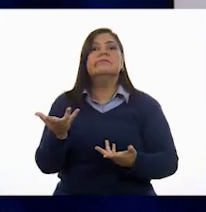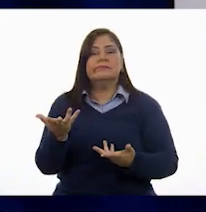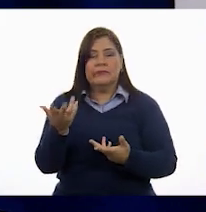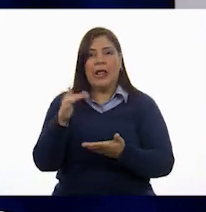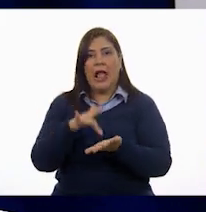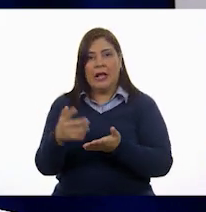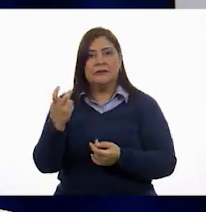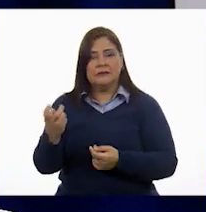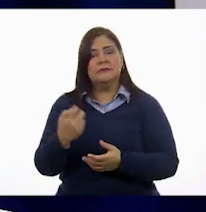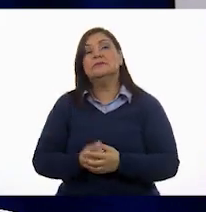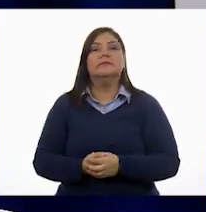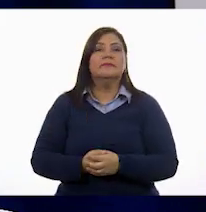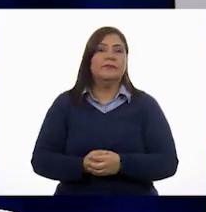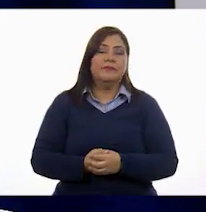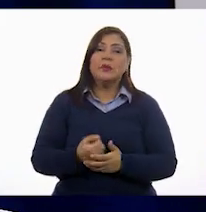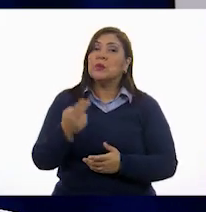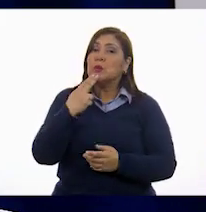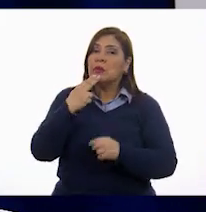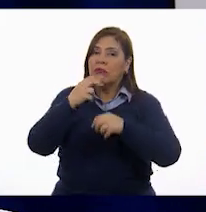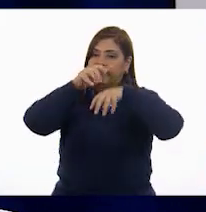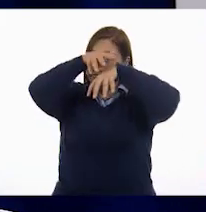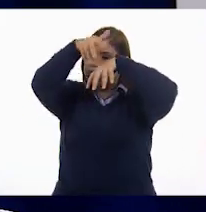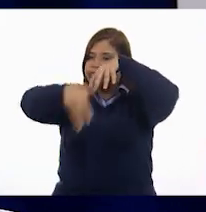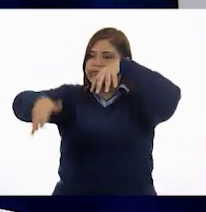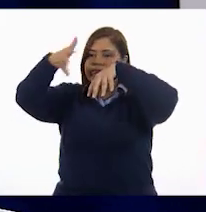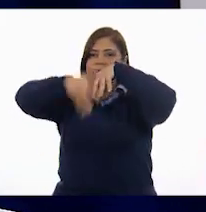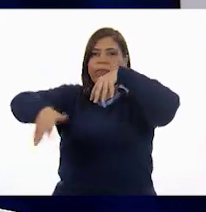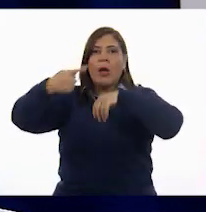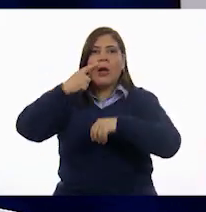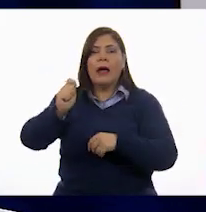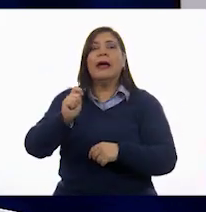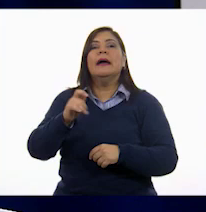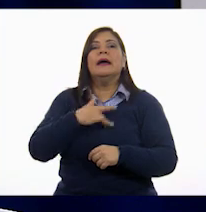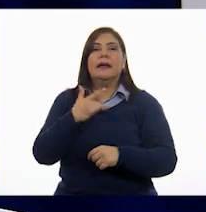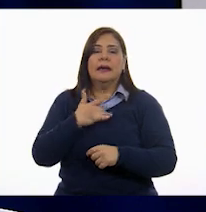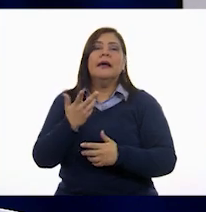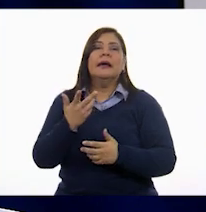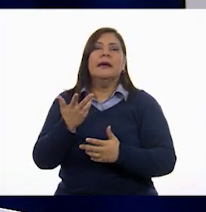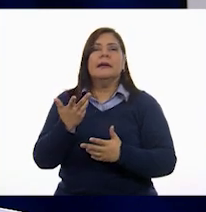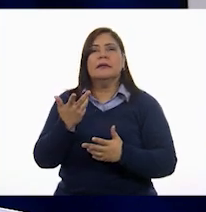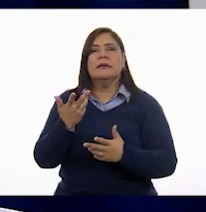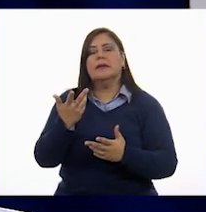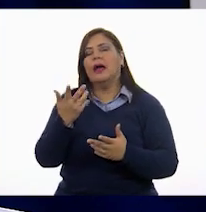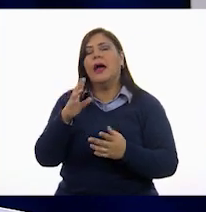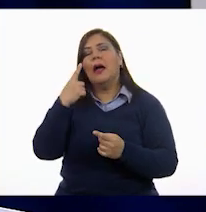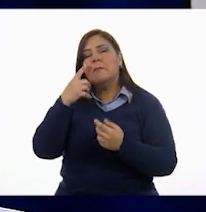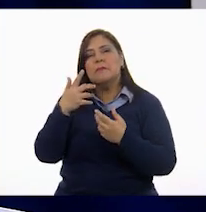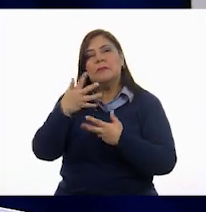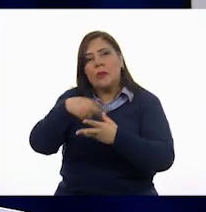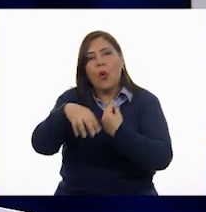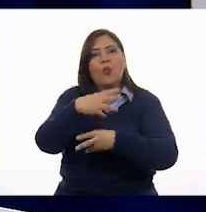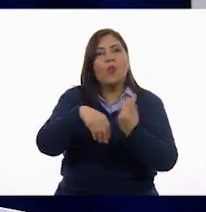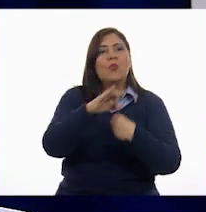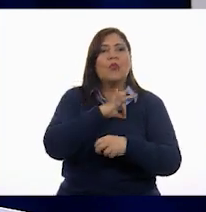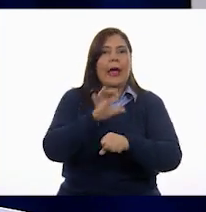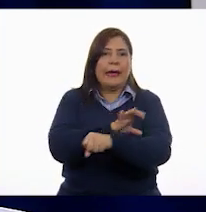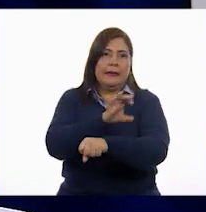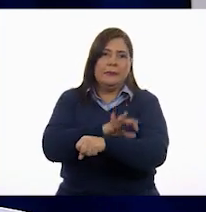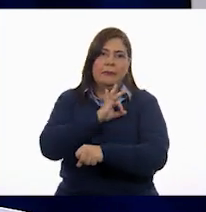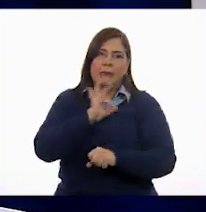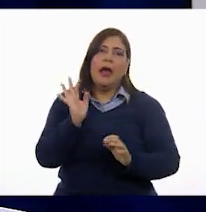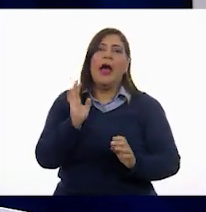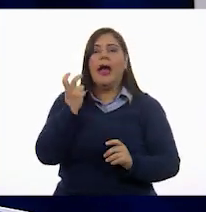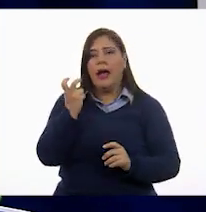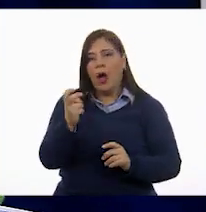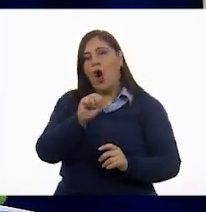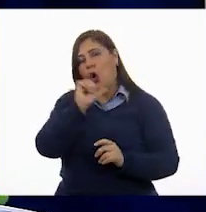energía. Uh-huh. Utilizan esa caída para, bueno, implementar algunos mecanismos que la puedan generar. Pero, bueno,